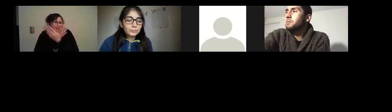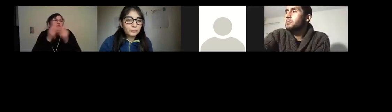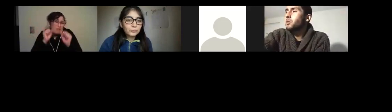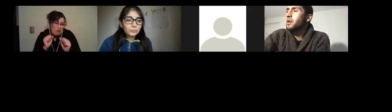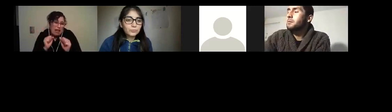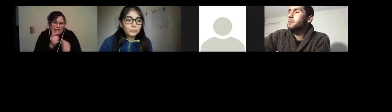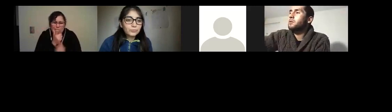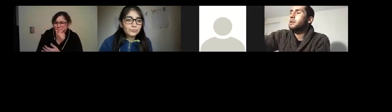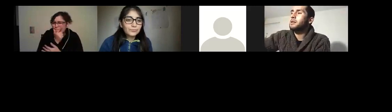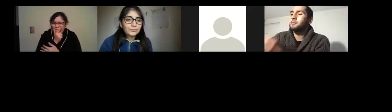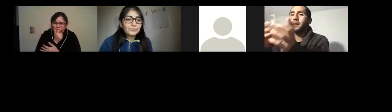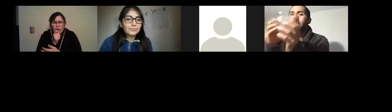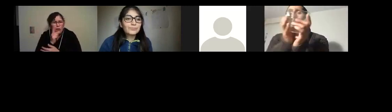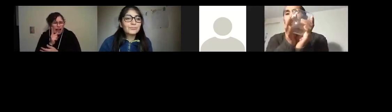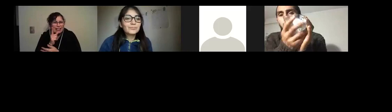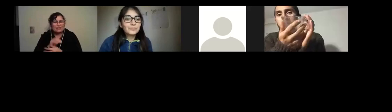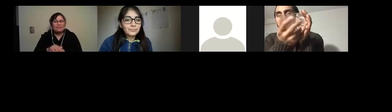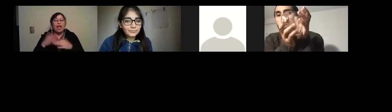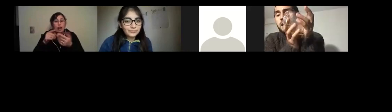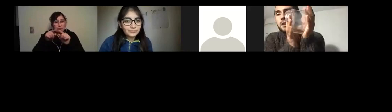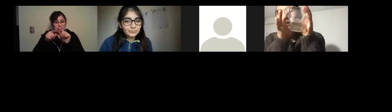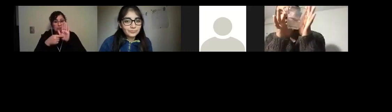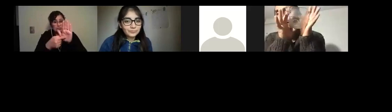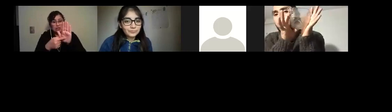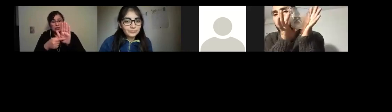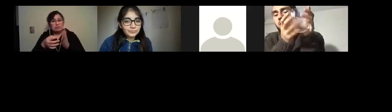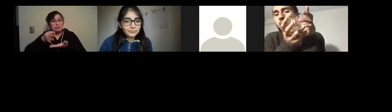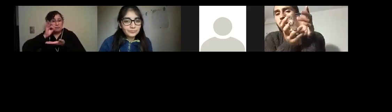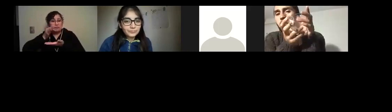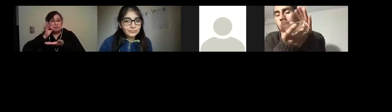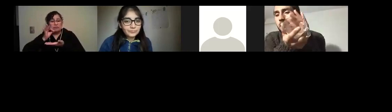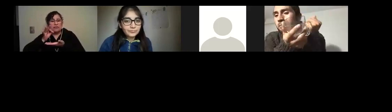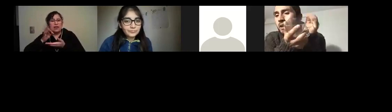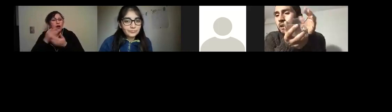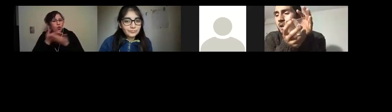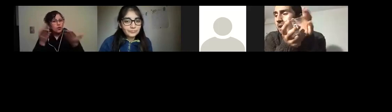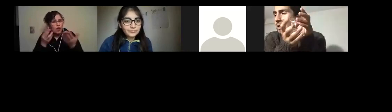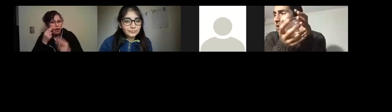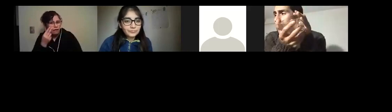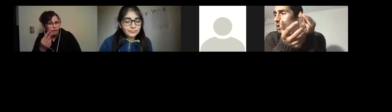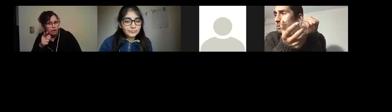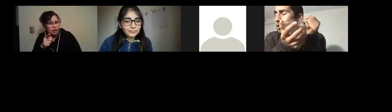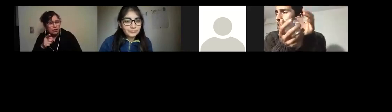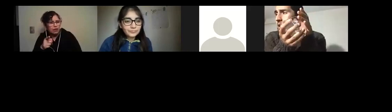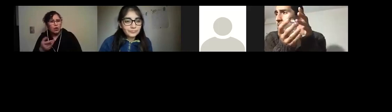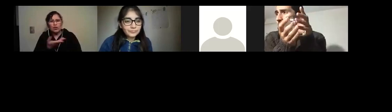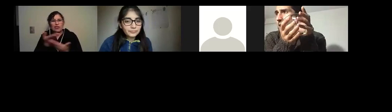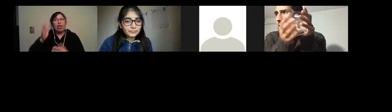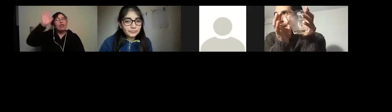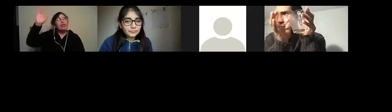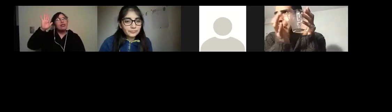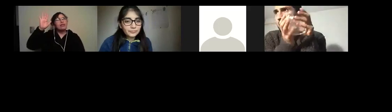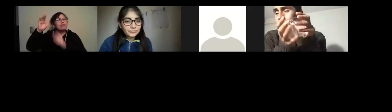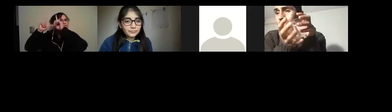muestro, por ejemplo, esto que es una taza, ya ustedes probablemente la imagen que todos tenemos en nuestras